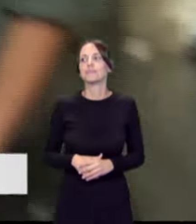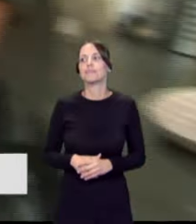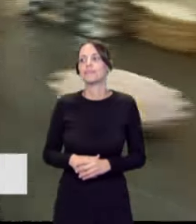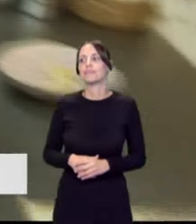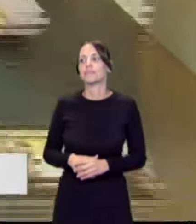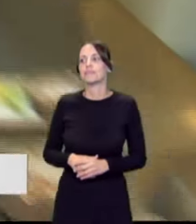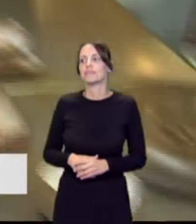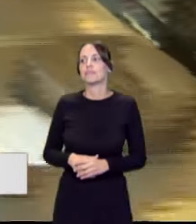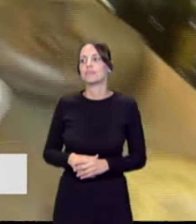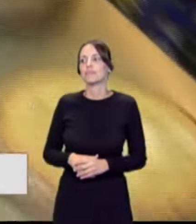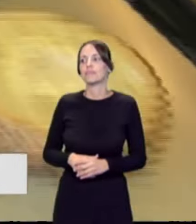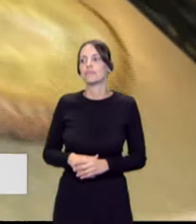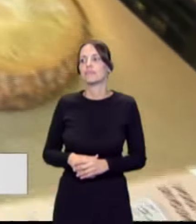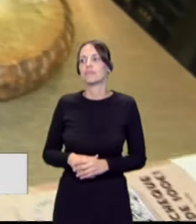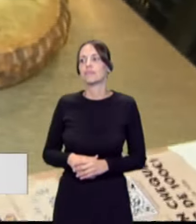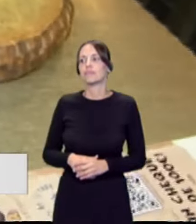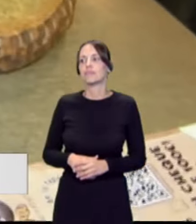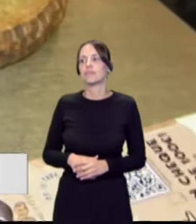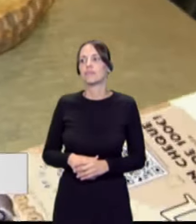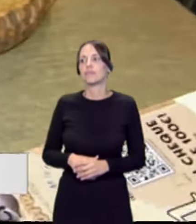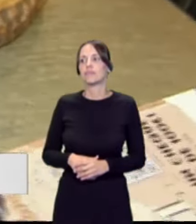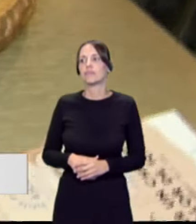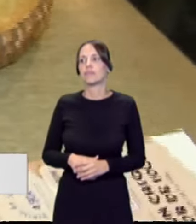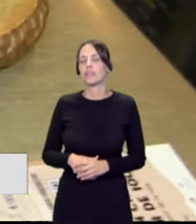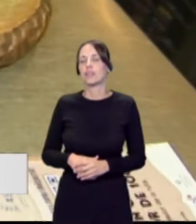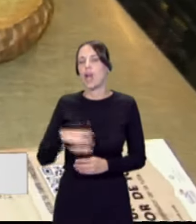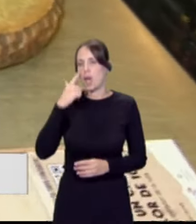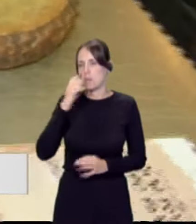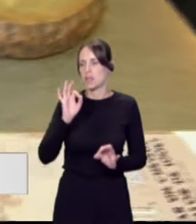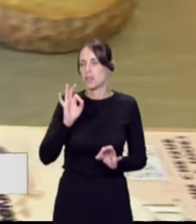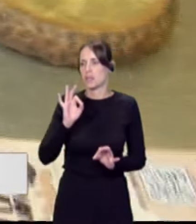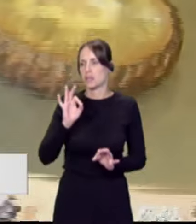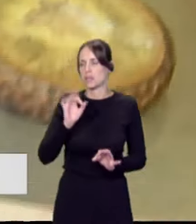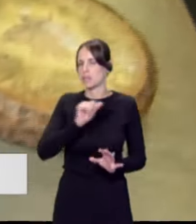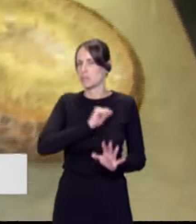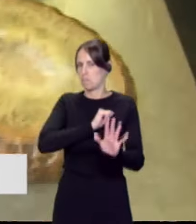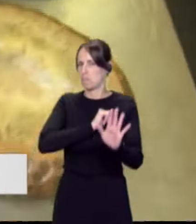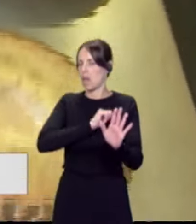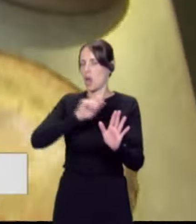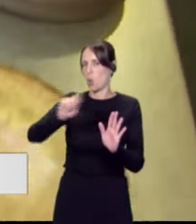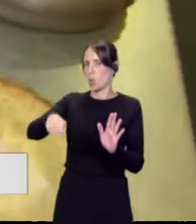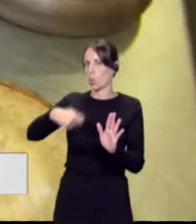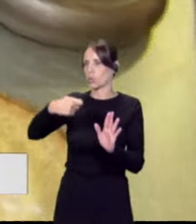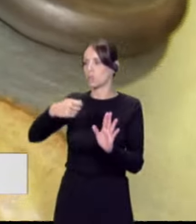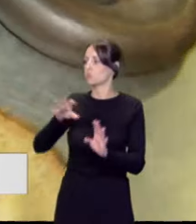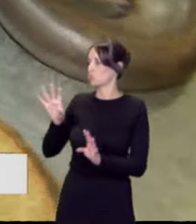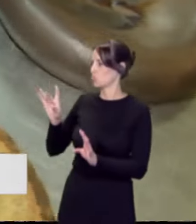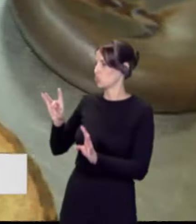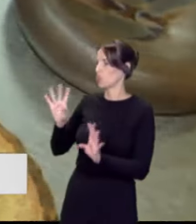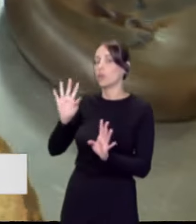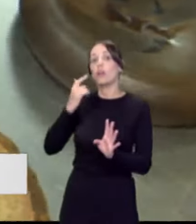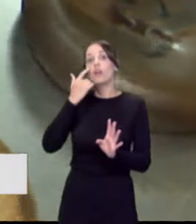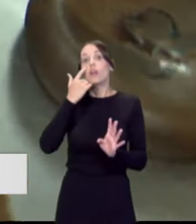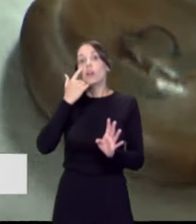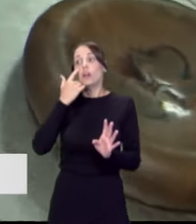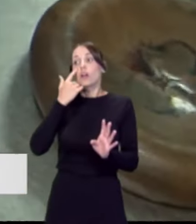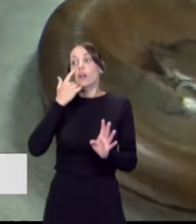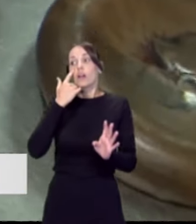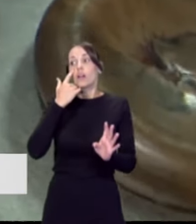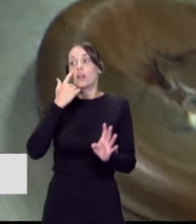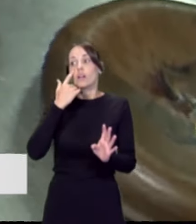Y la tapa es por aquí. A ver si voy a coger mi cucharita por aquí. Sí, estamos viendo ya